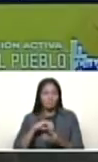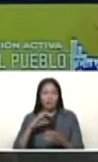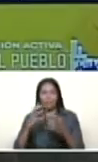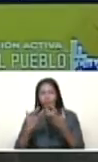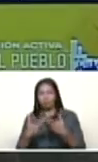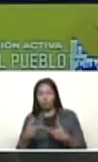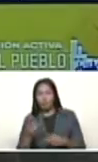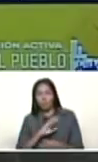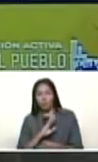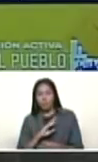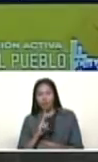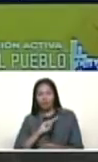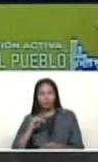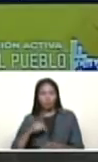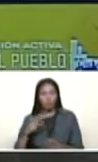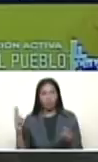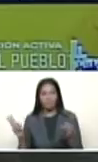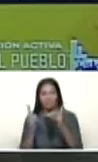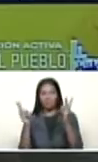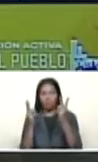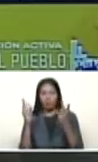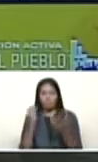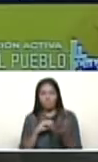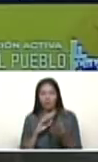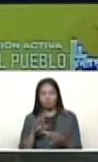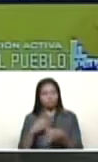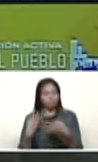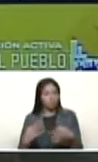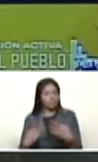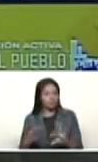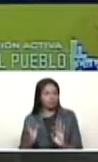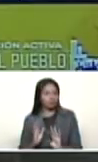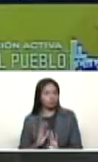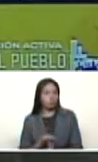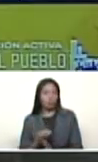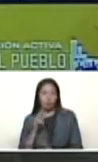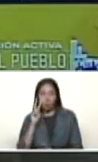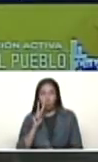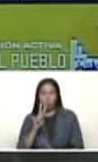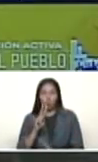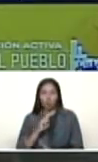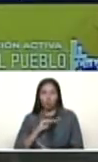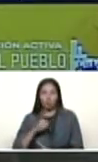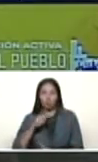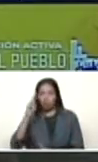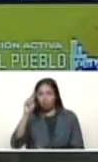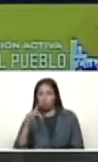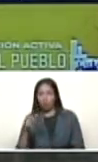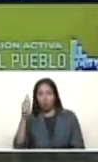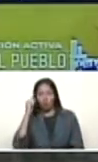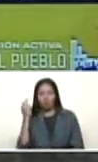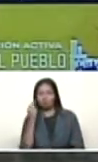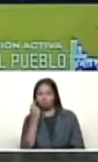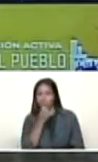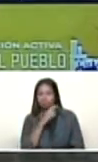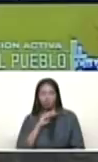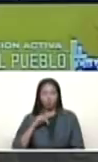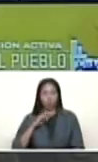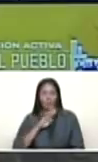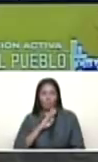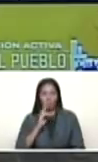producción es nuestra victoria. Así de sencillo. Y lo iremos viendo todos los días con estos ojos.